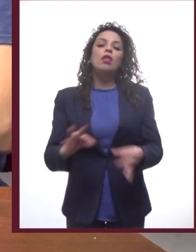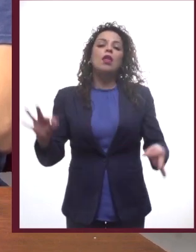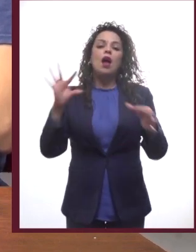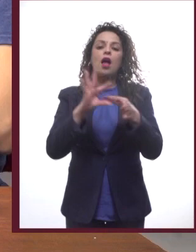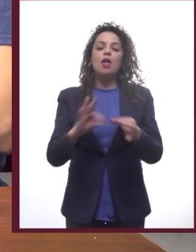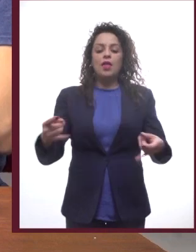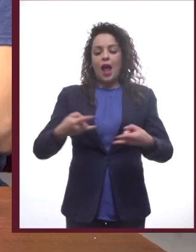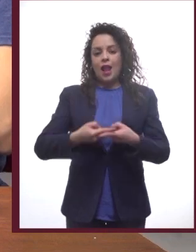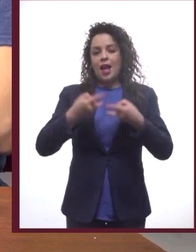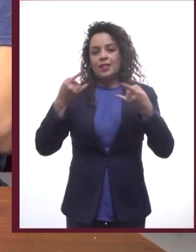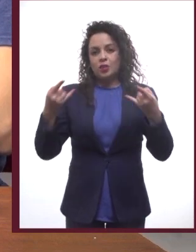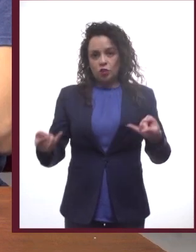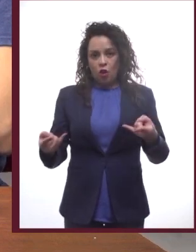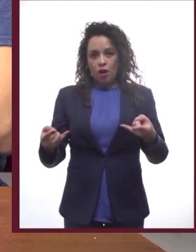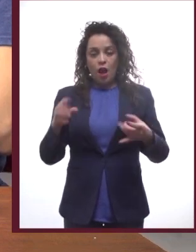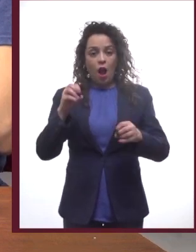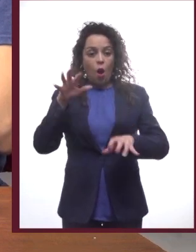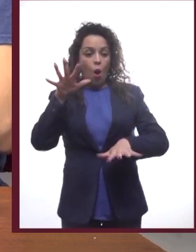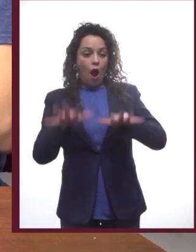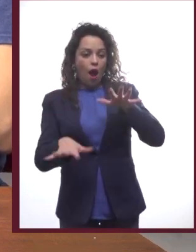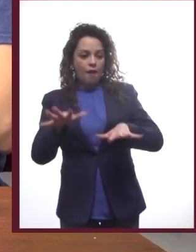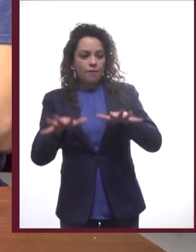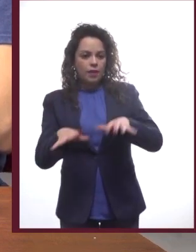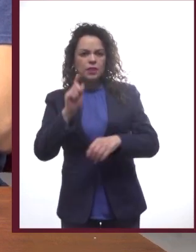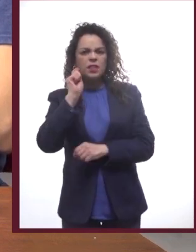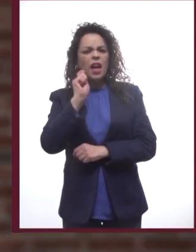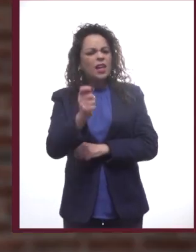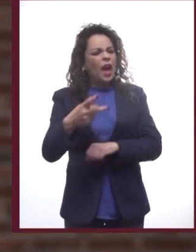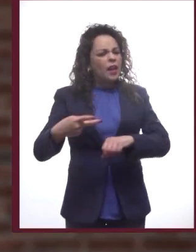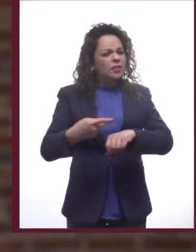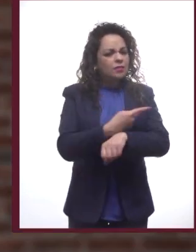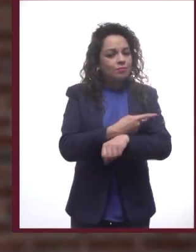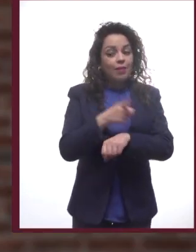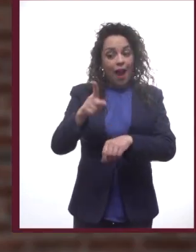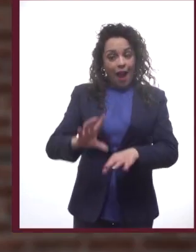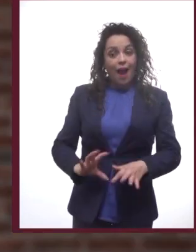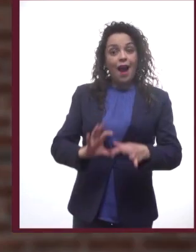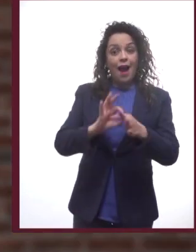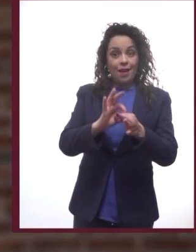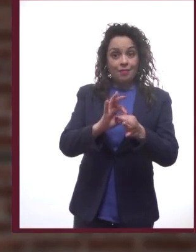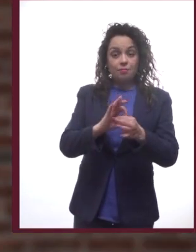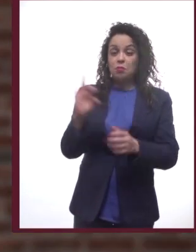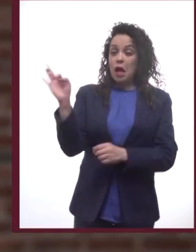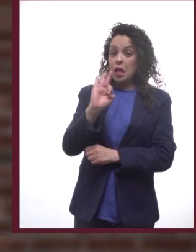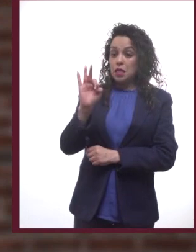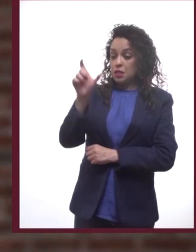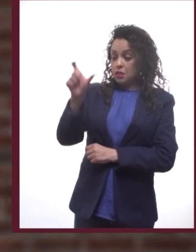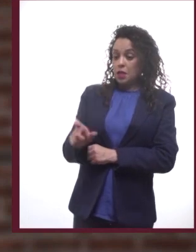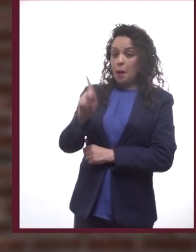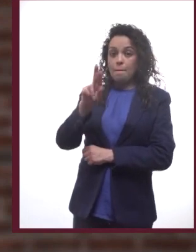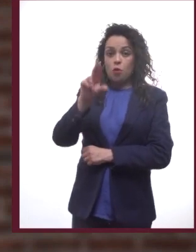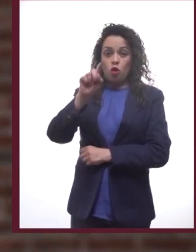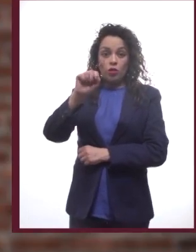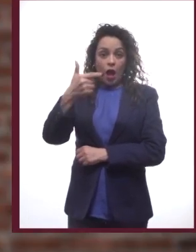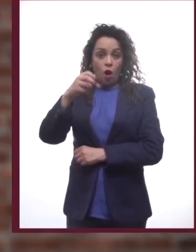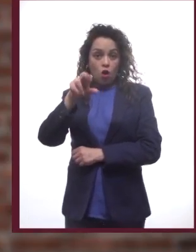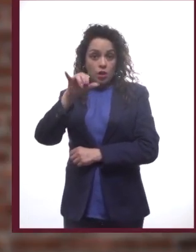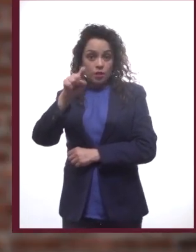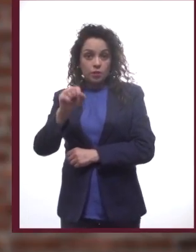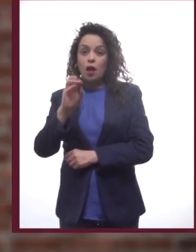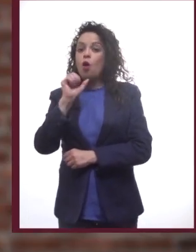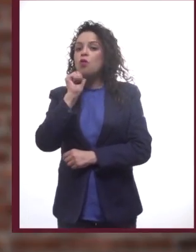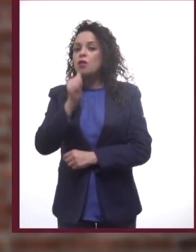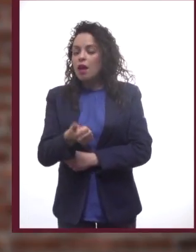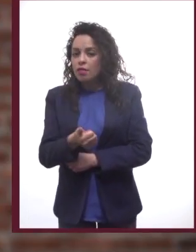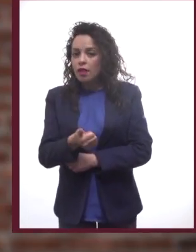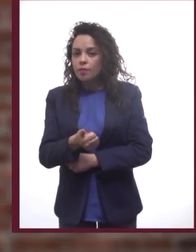historia. A veces forma parte activa de lo que sucede, pudiendo ser el protagonista o no.